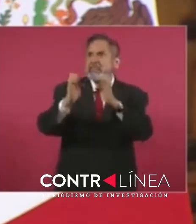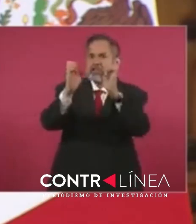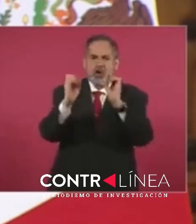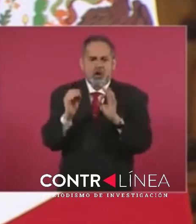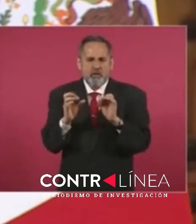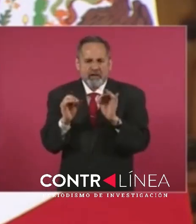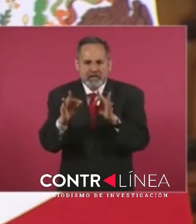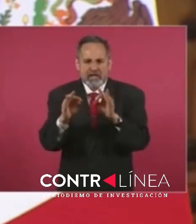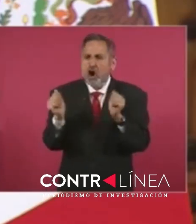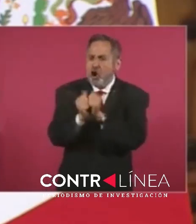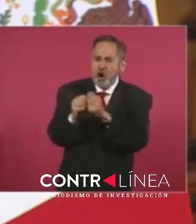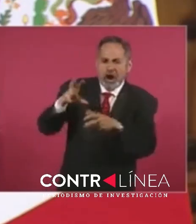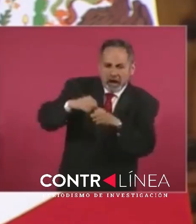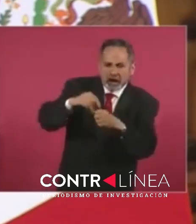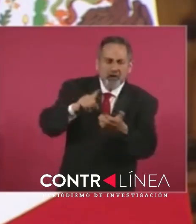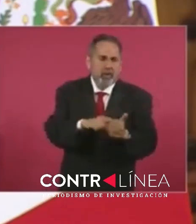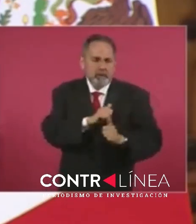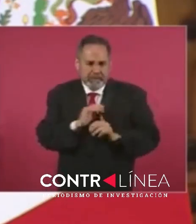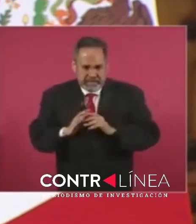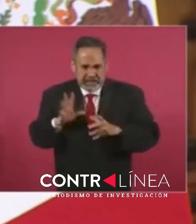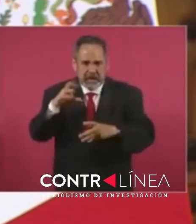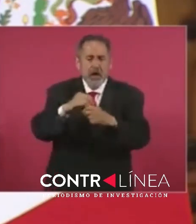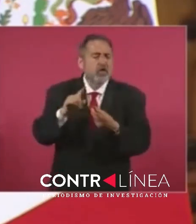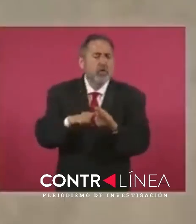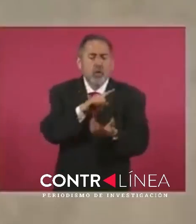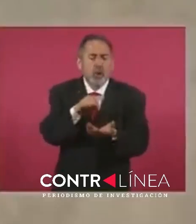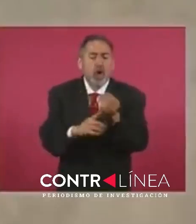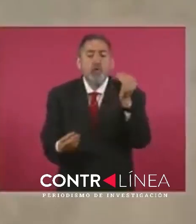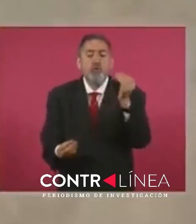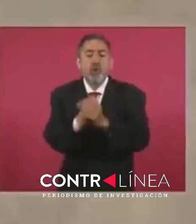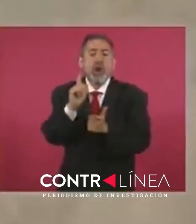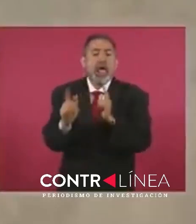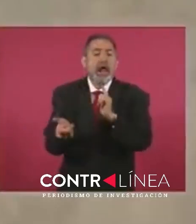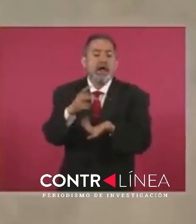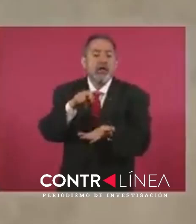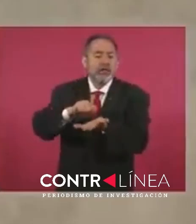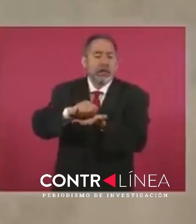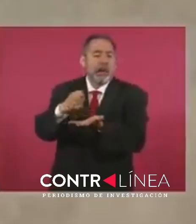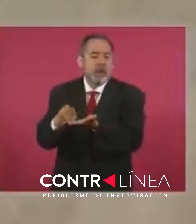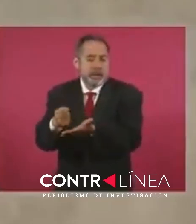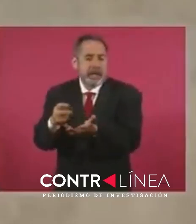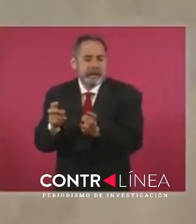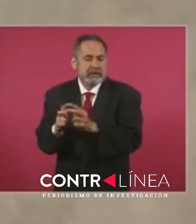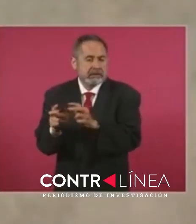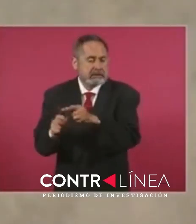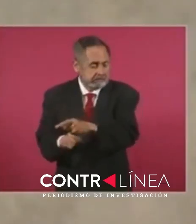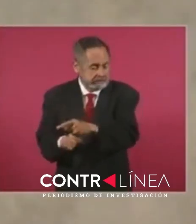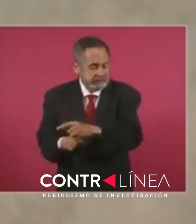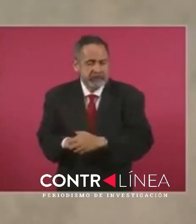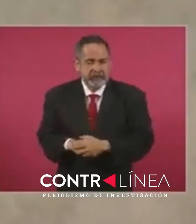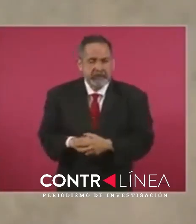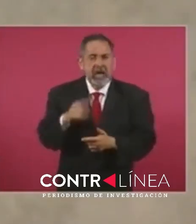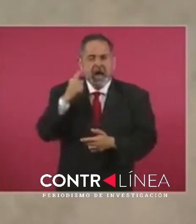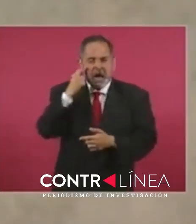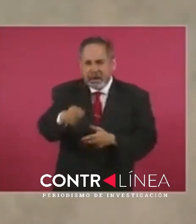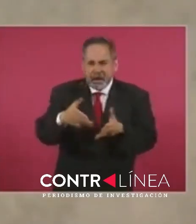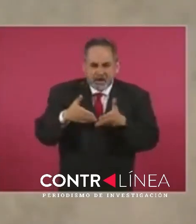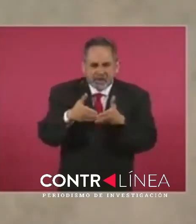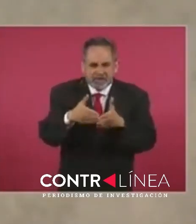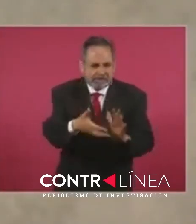y militar ubicado en Nuevo Laredo, Tamaulipas. Con dragas